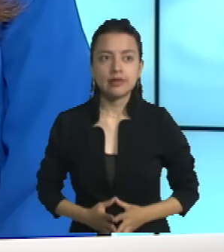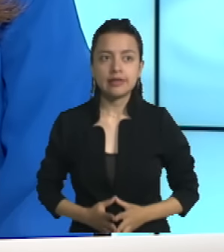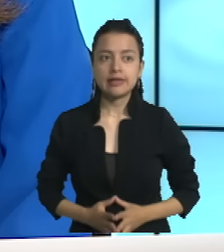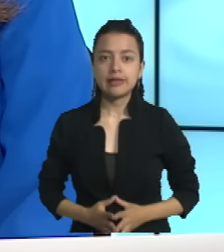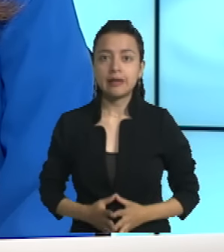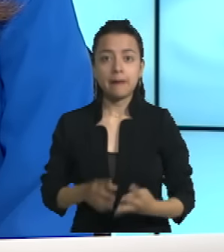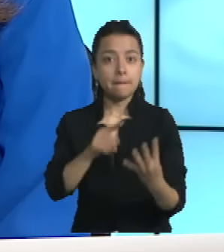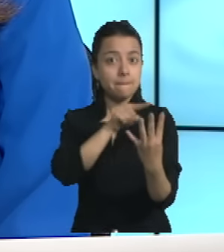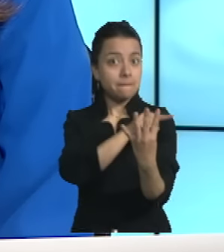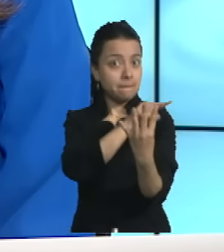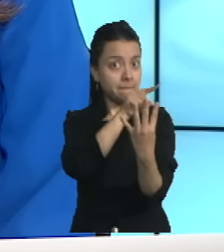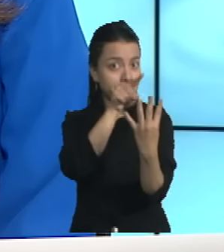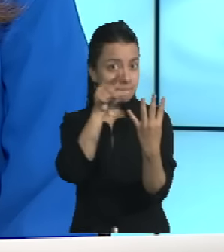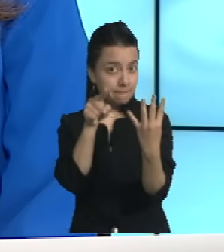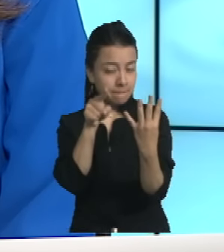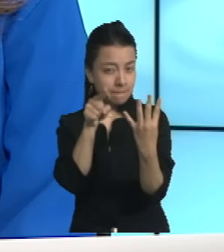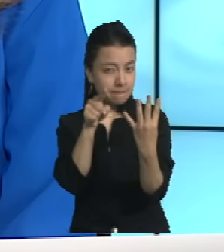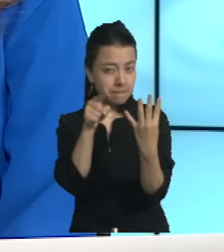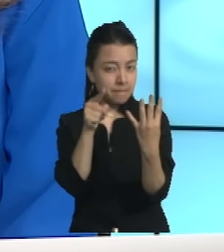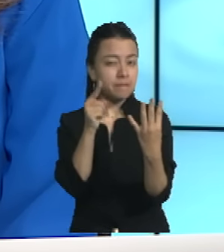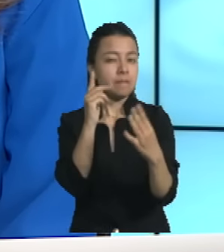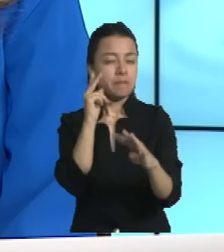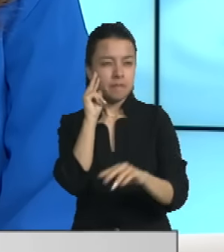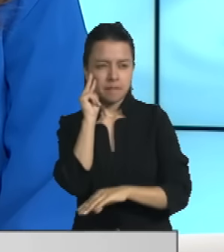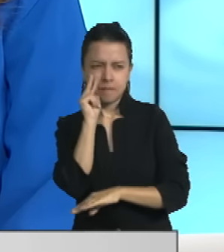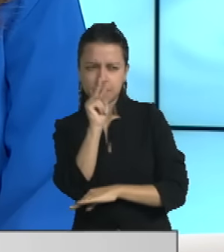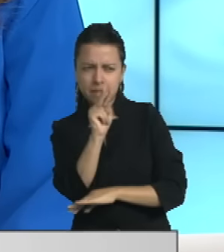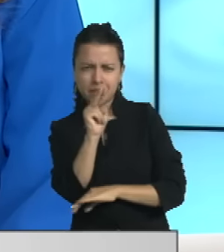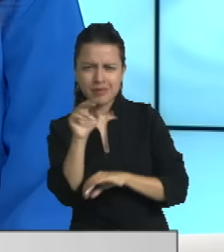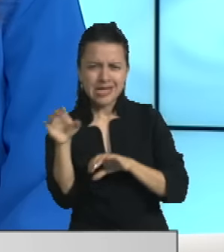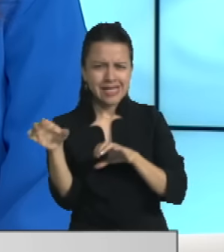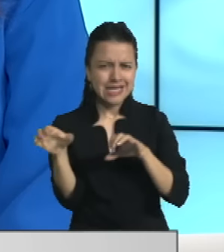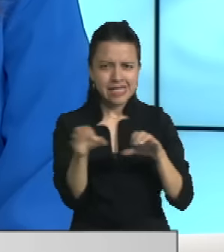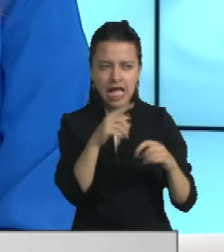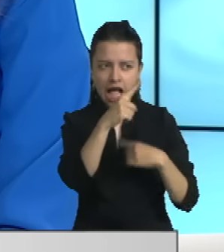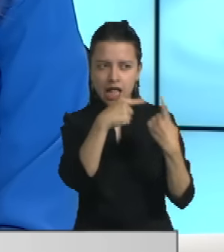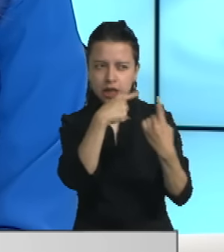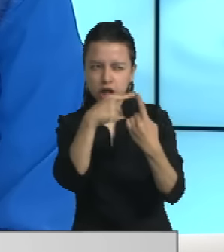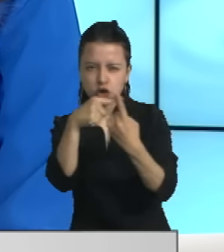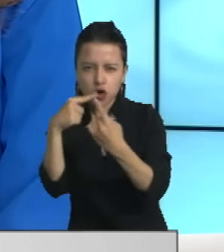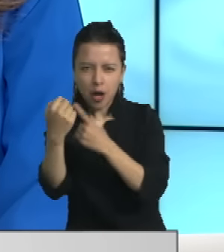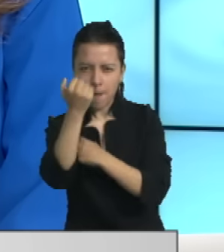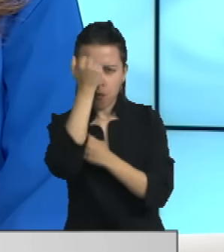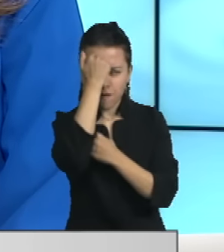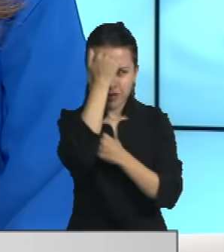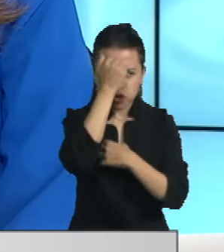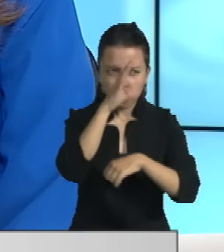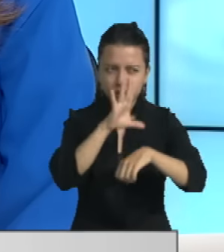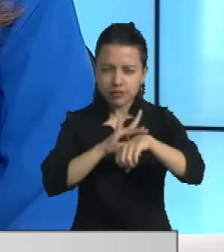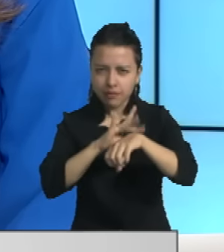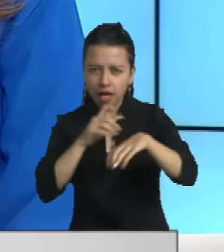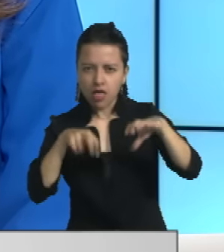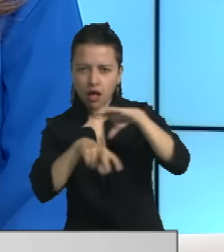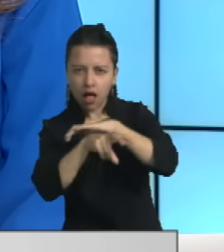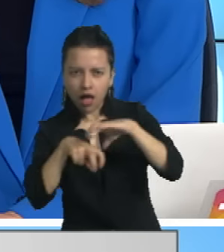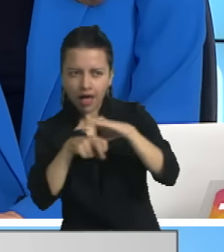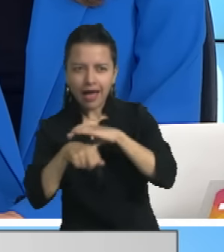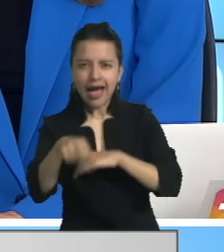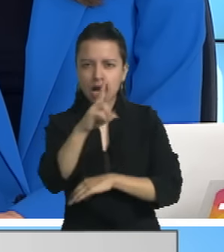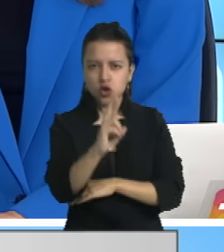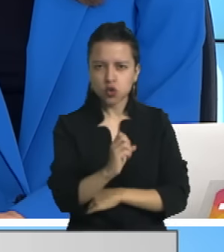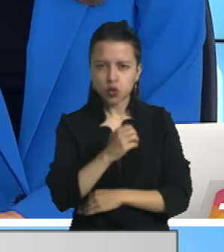cayeron cuatro integrantes del Clan del Golfo que extorsionaban a profesores personal de la salud mineros y comerciantes al sur de